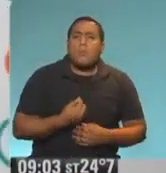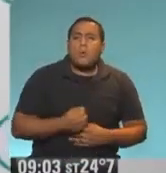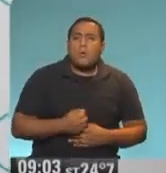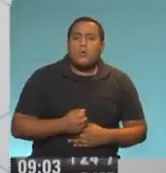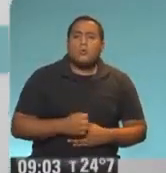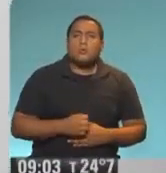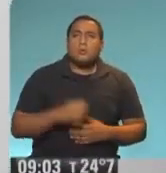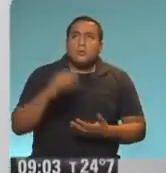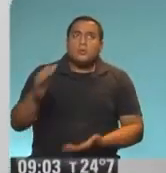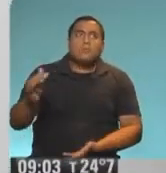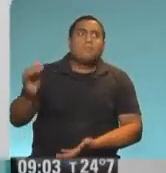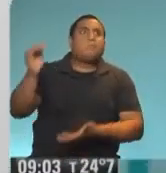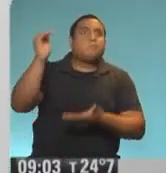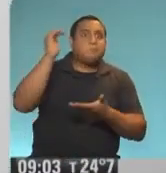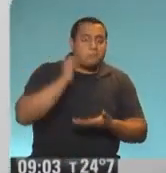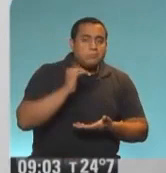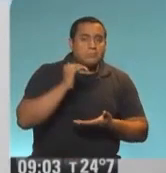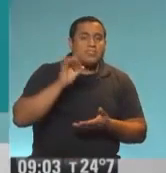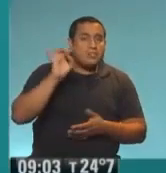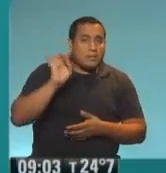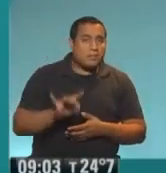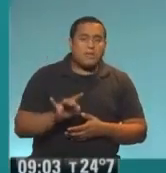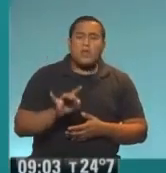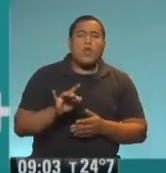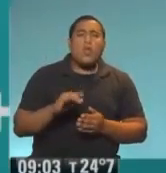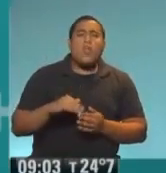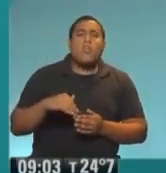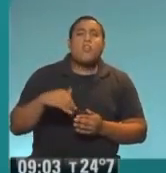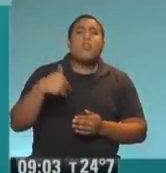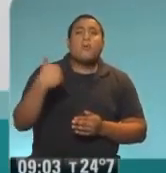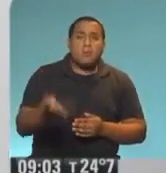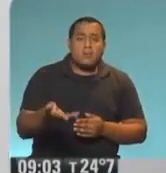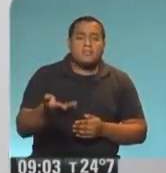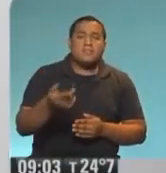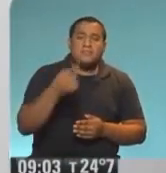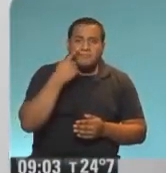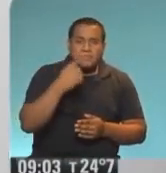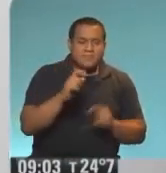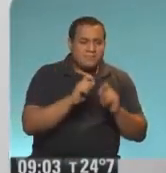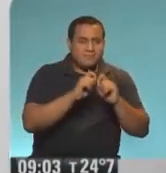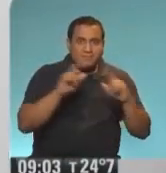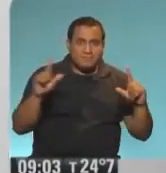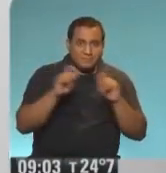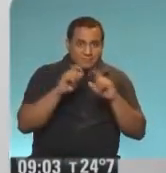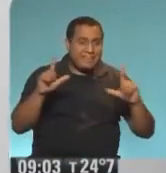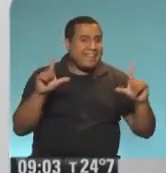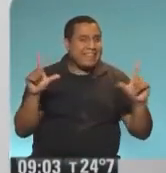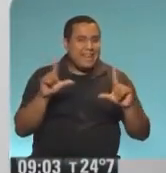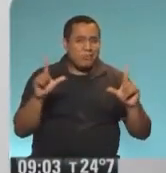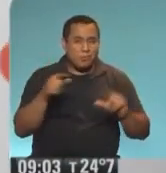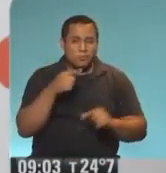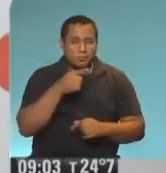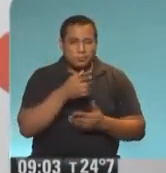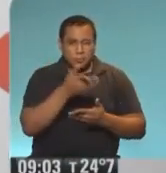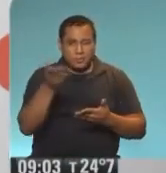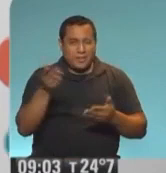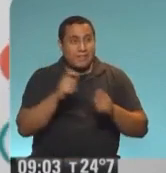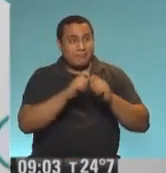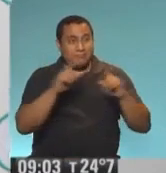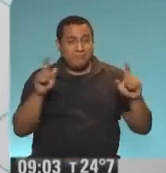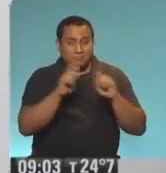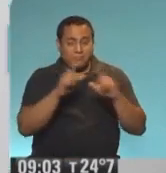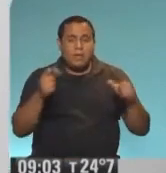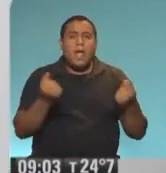fue fuerte y bueno, sino después, cuando vi algunas imágenes que pasaban ustedes por televisión, cuando pasaban los